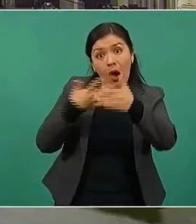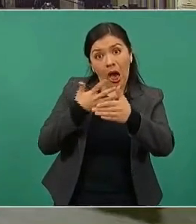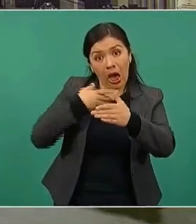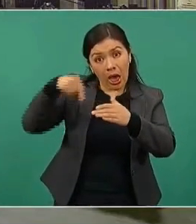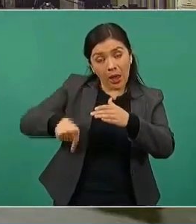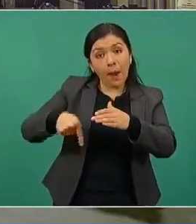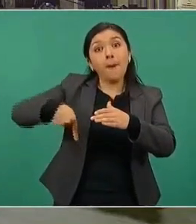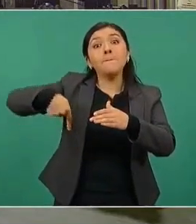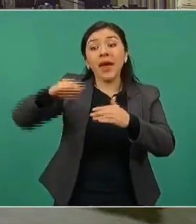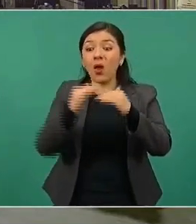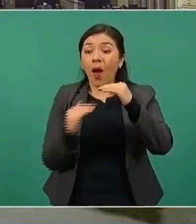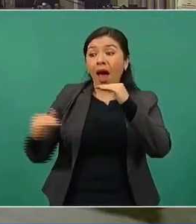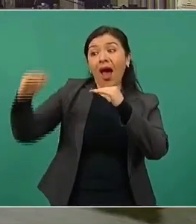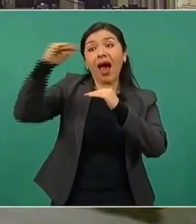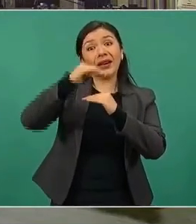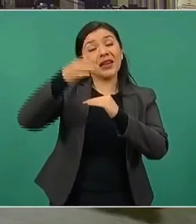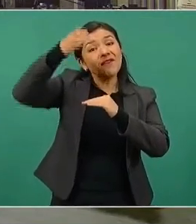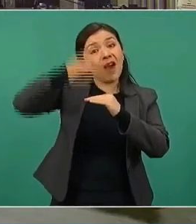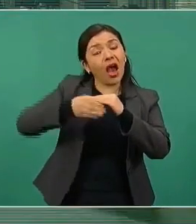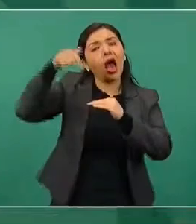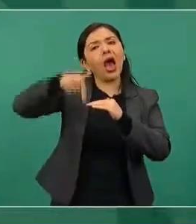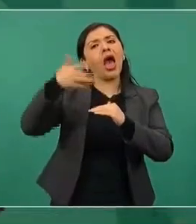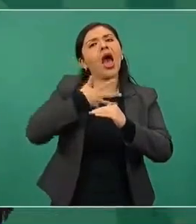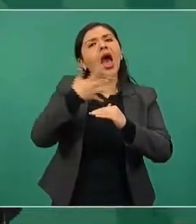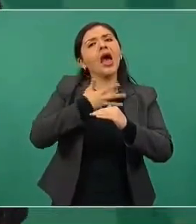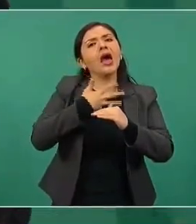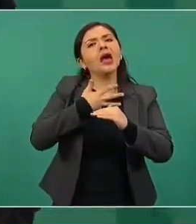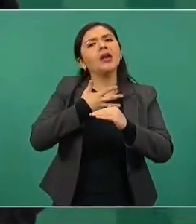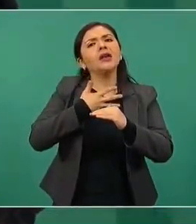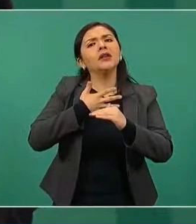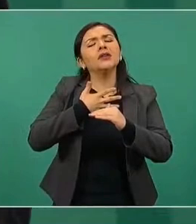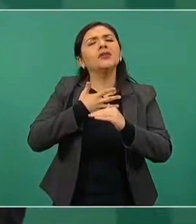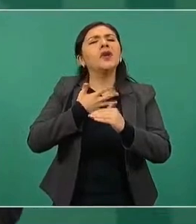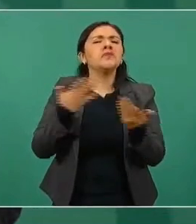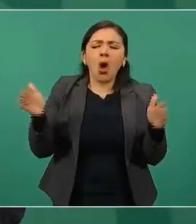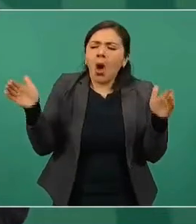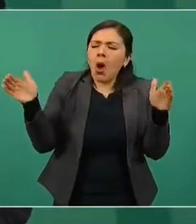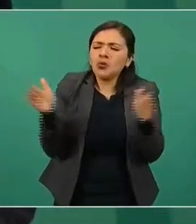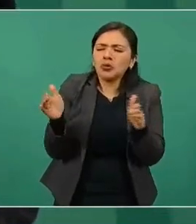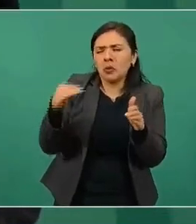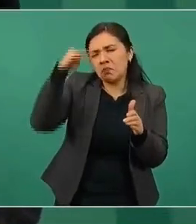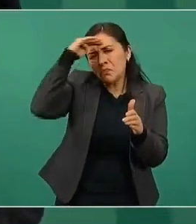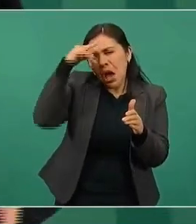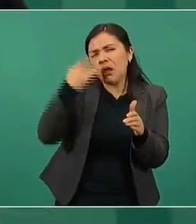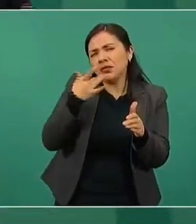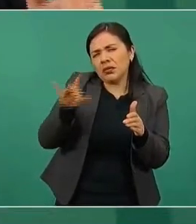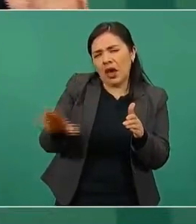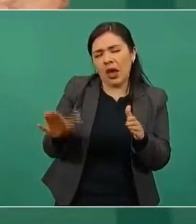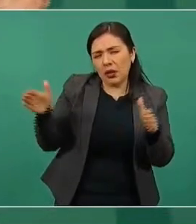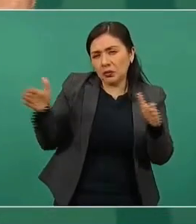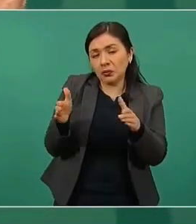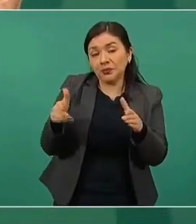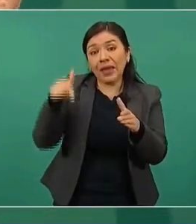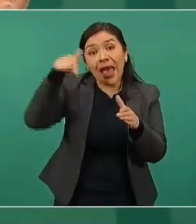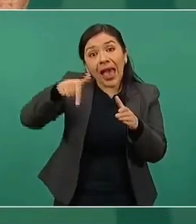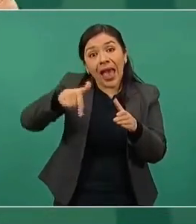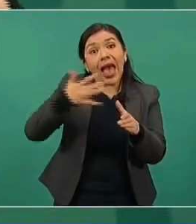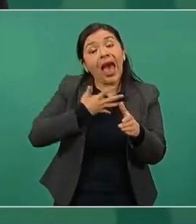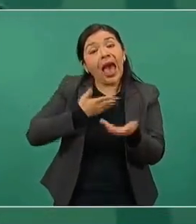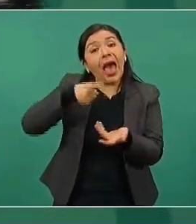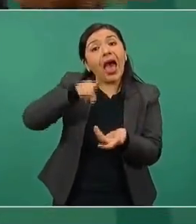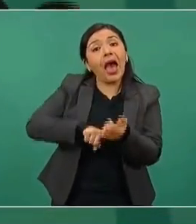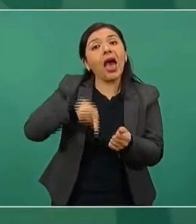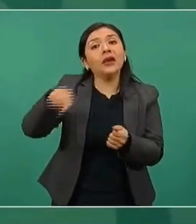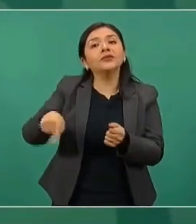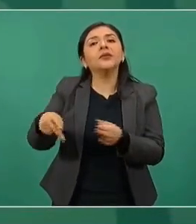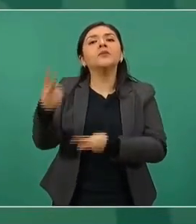había un campo, un yacimiento somero que era menor, pero ese yacimiento había traído como